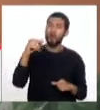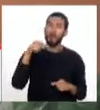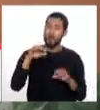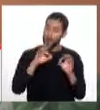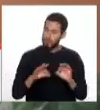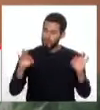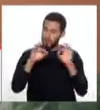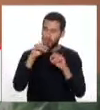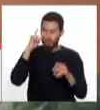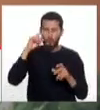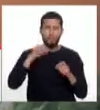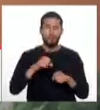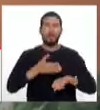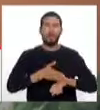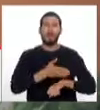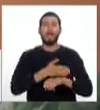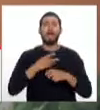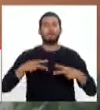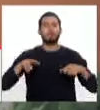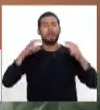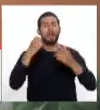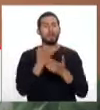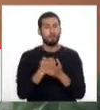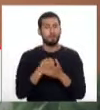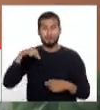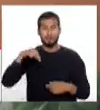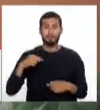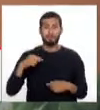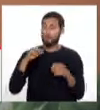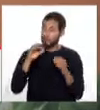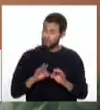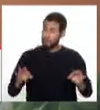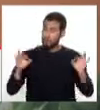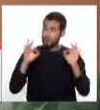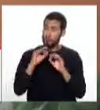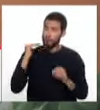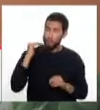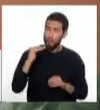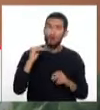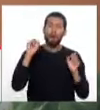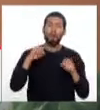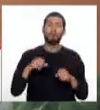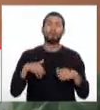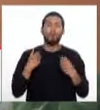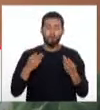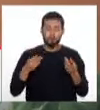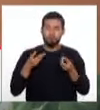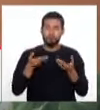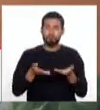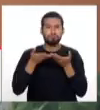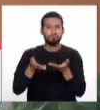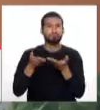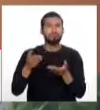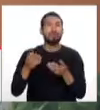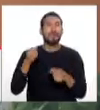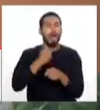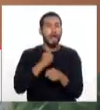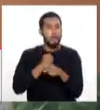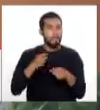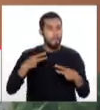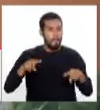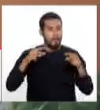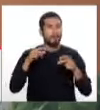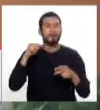fundamental para el crecimiento económico y este último es clave para crear puestos de trabajo, para luchar contra